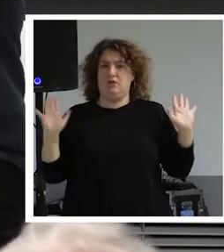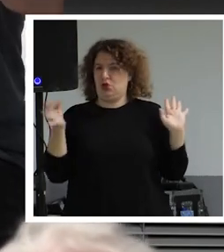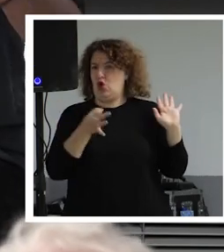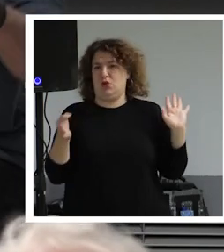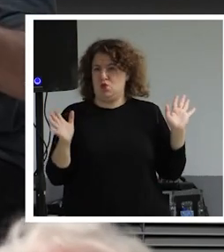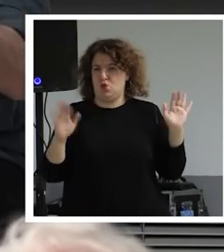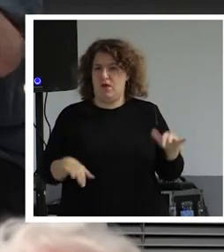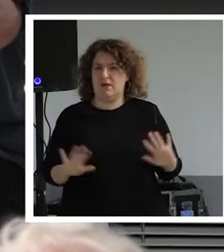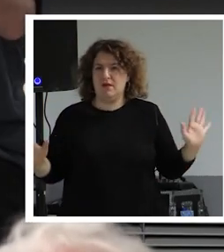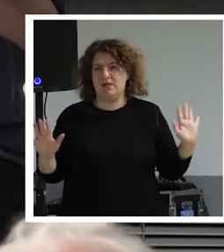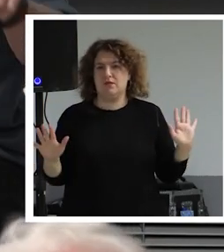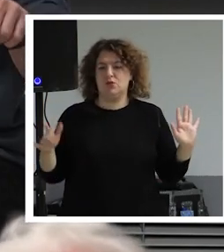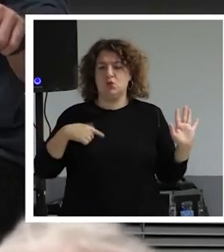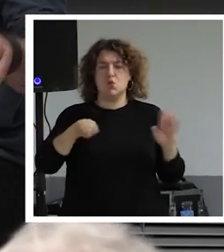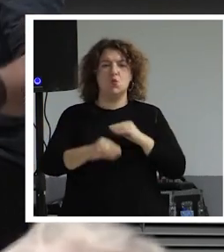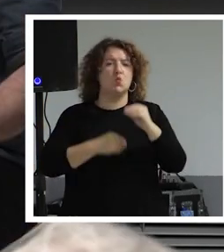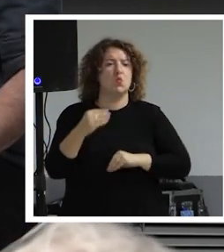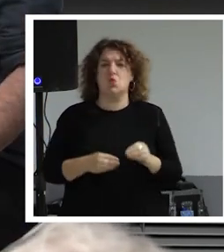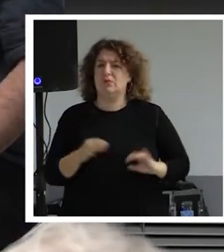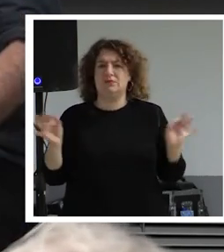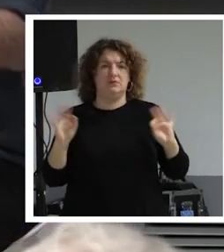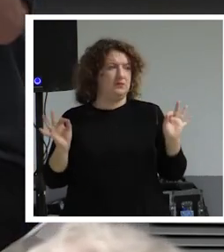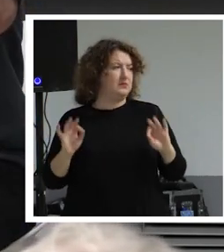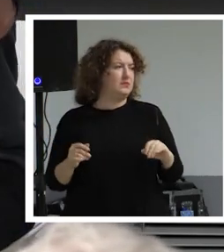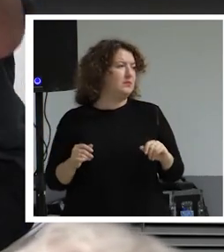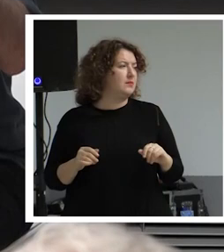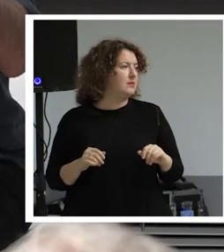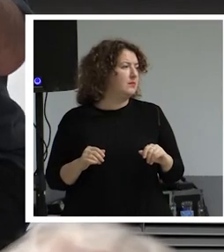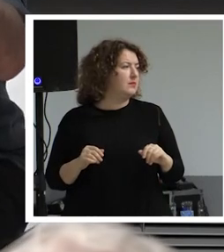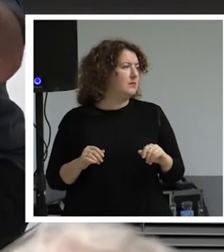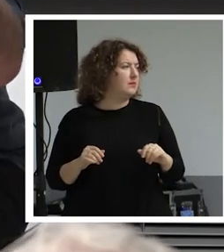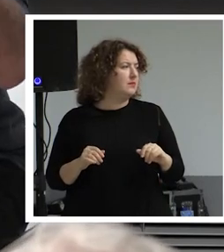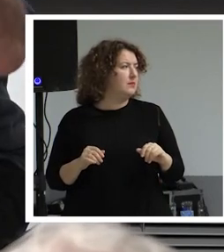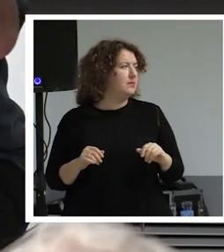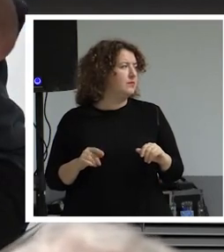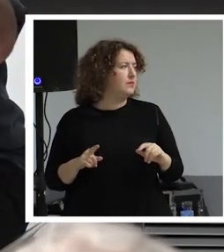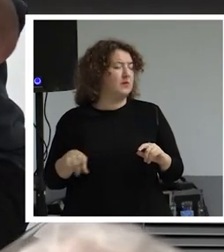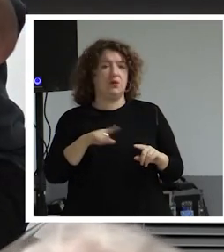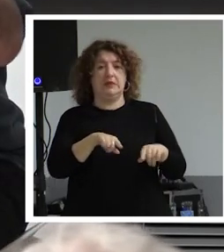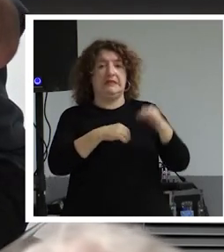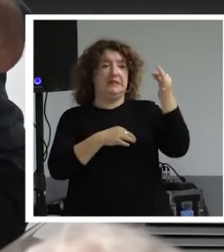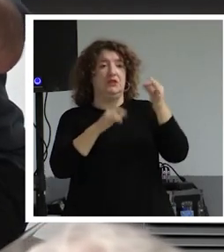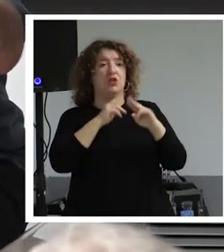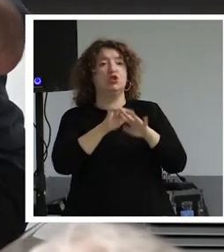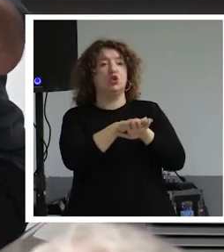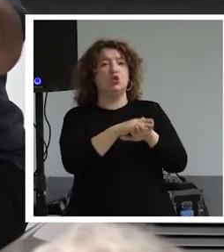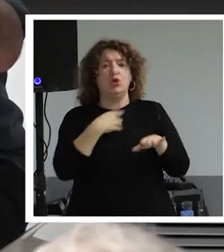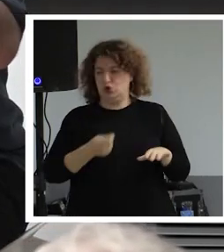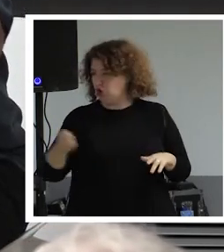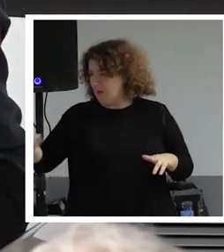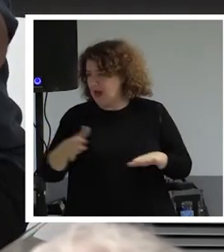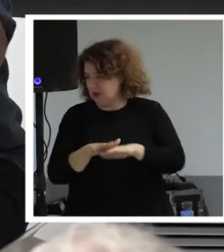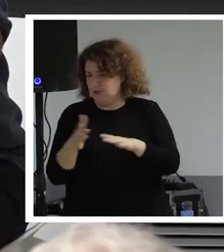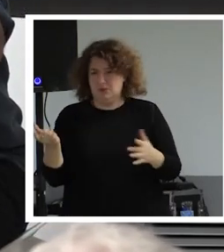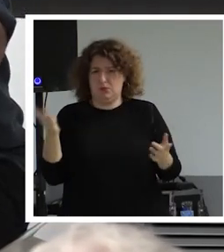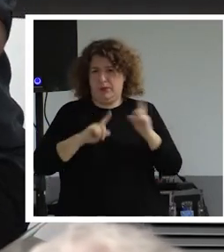presencia de una comunidad de la que son parte Esa es la que yo intenté darle pero ojo que las palabras no tienen definición correcta la